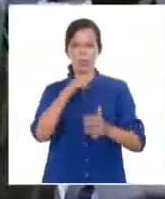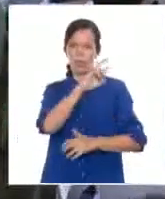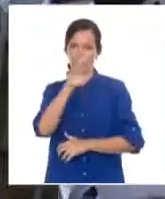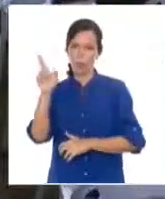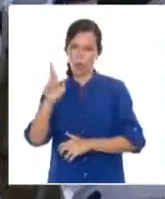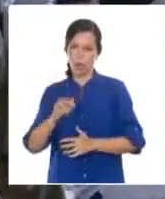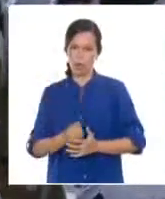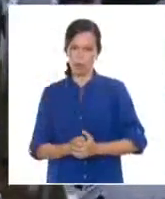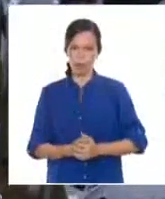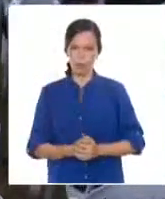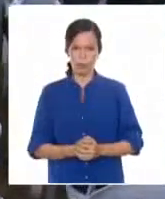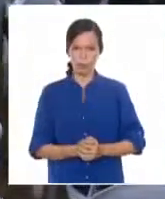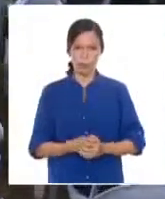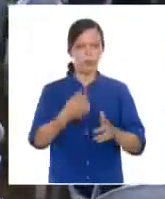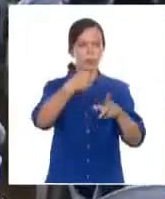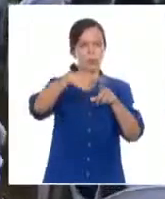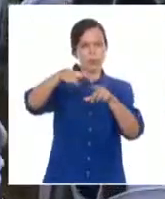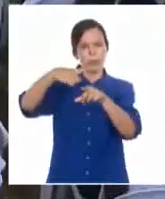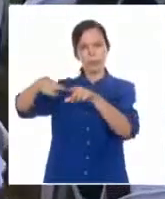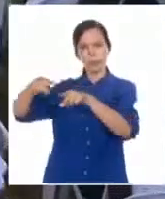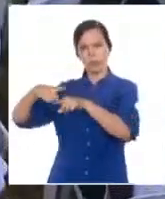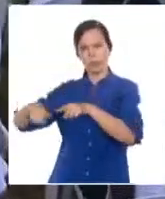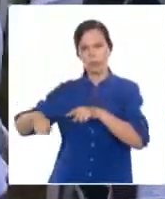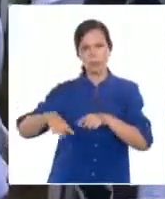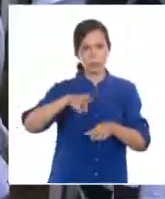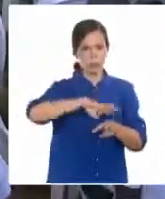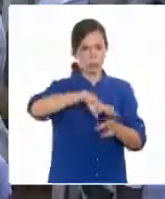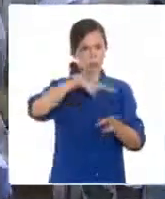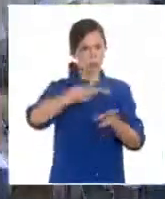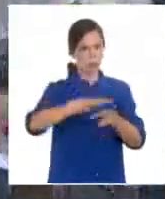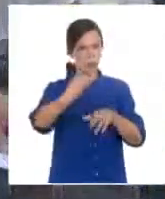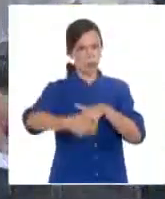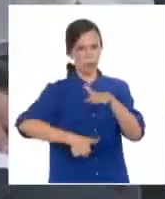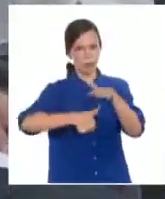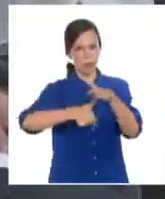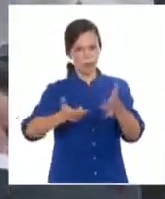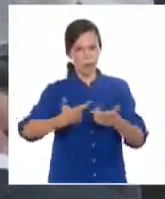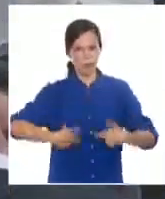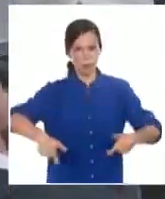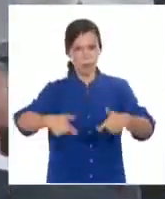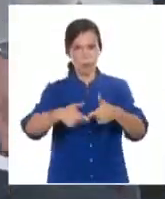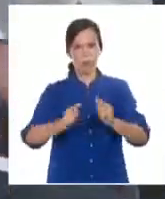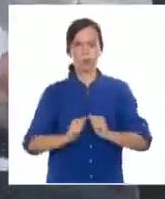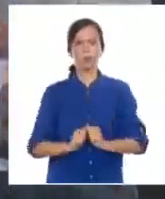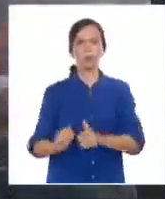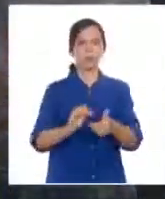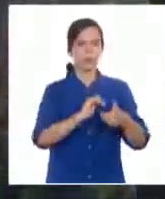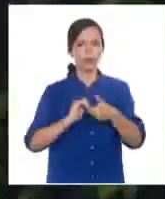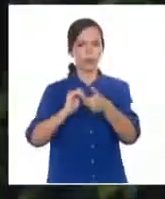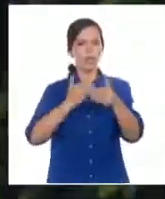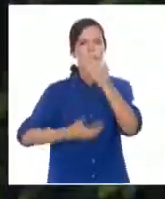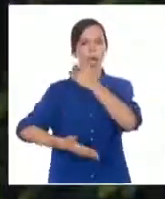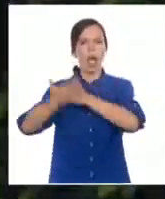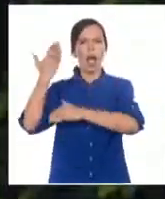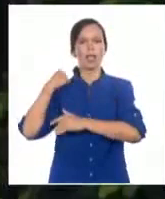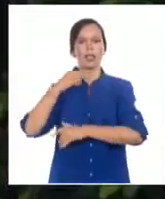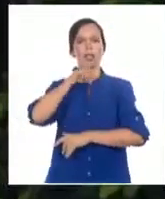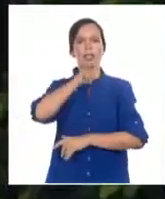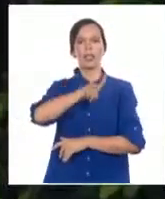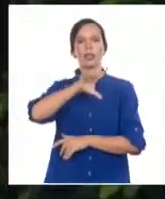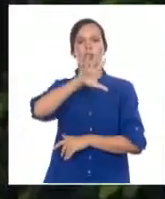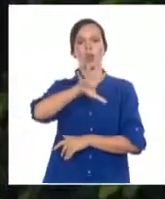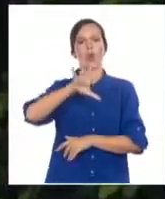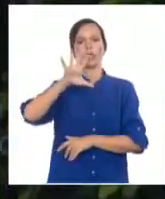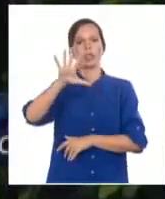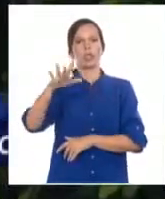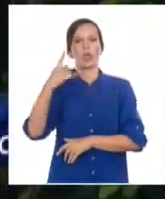demás compañeras y compañeros de la presidencia compatriotas hace 155 años este